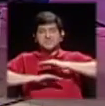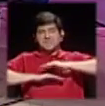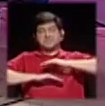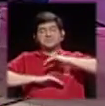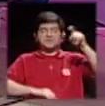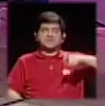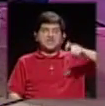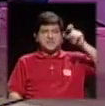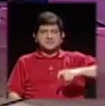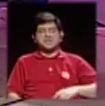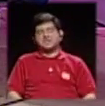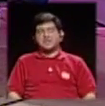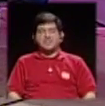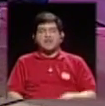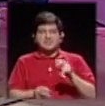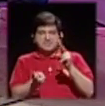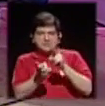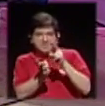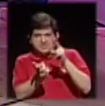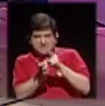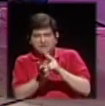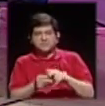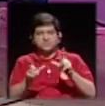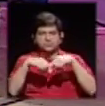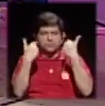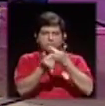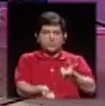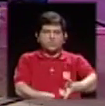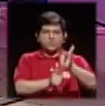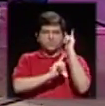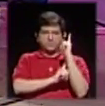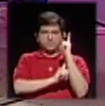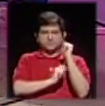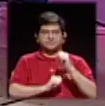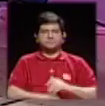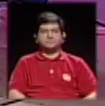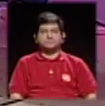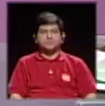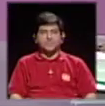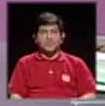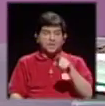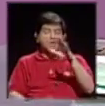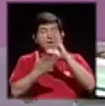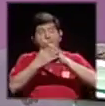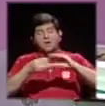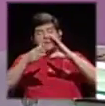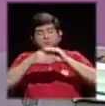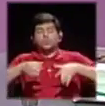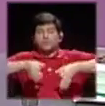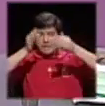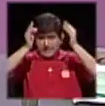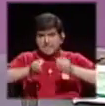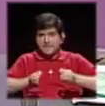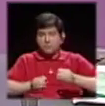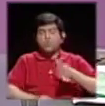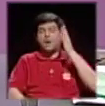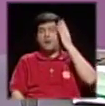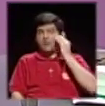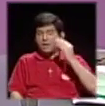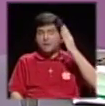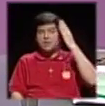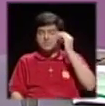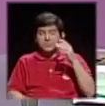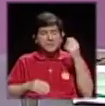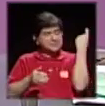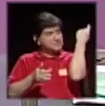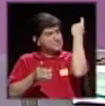las necesidades sexuales de los grupos armados, uh-huh. Y que ellas relataron en ese tribunal la experiencia